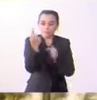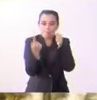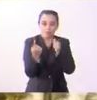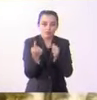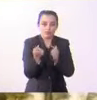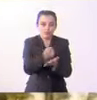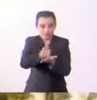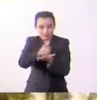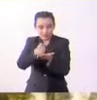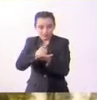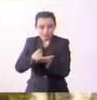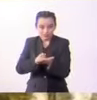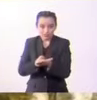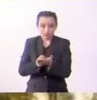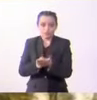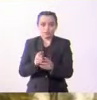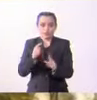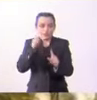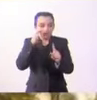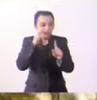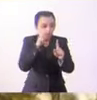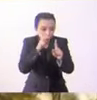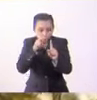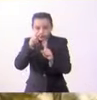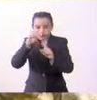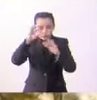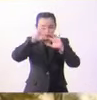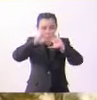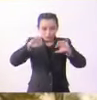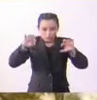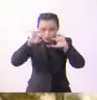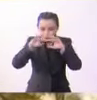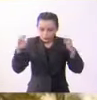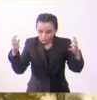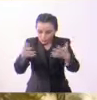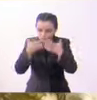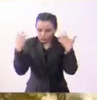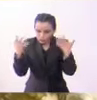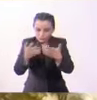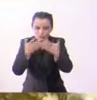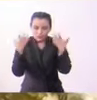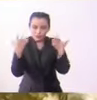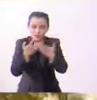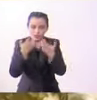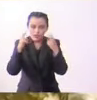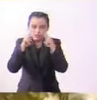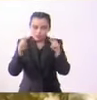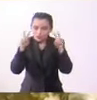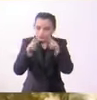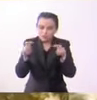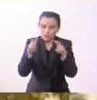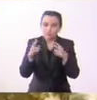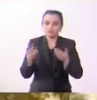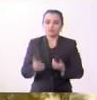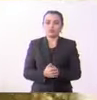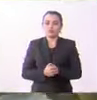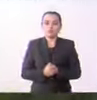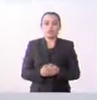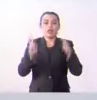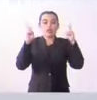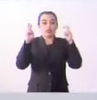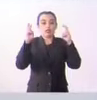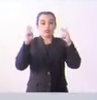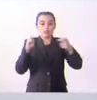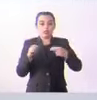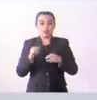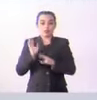recolectado un sinnúmero de temáticas de problemáticas sociales del entorno. Entonces las temáticas que vamos a encontrar en los cuentos